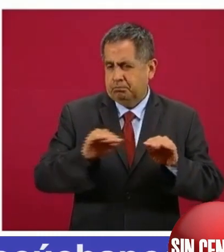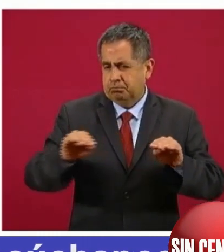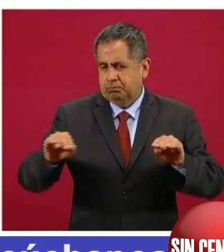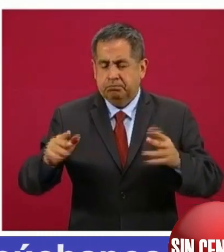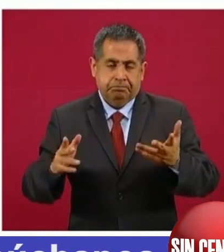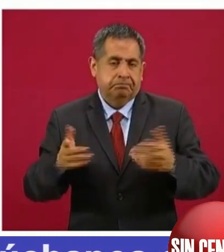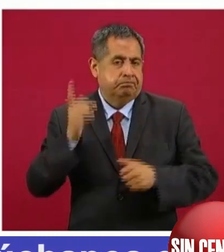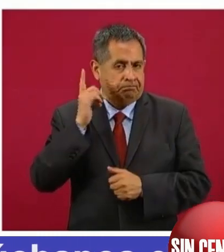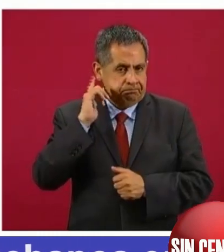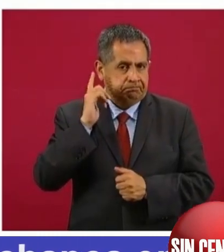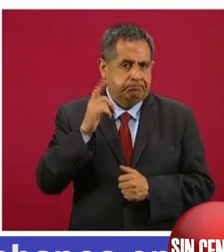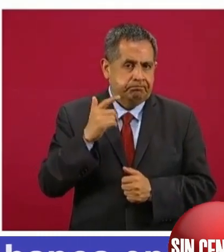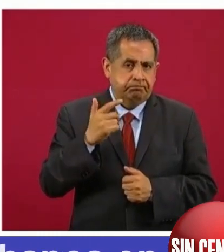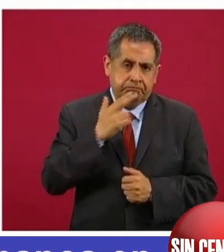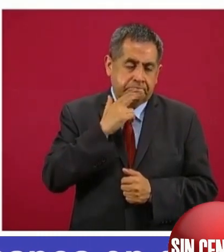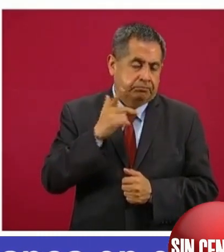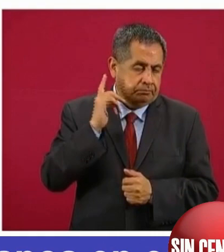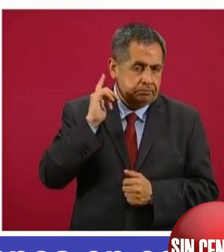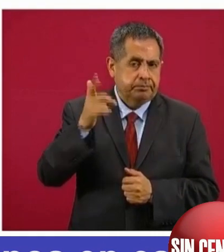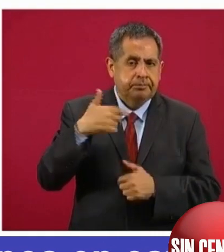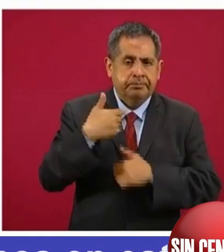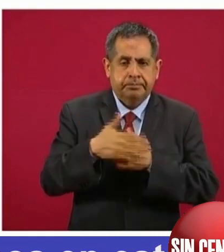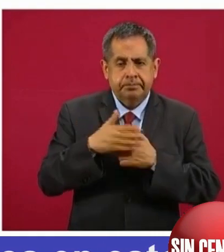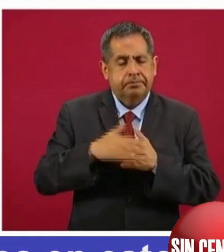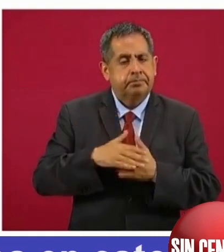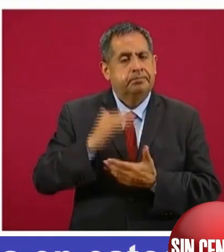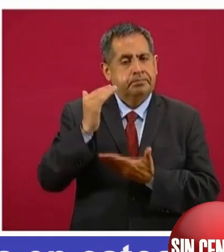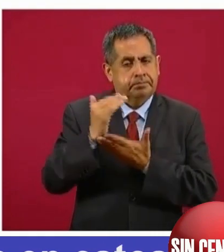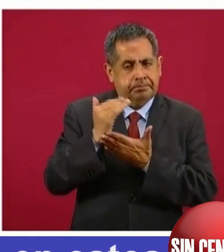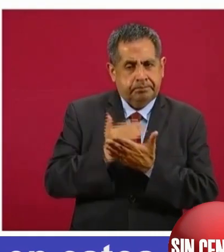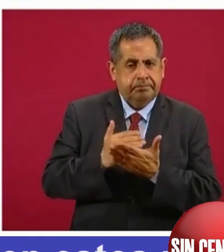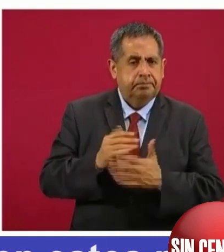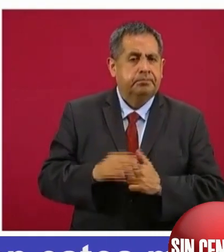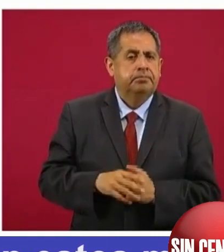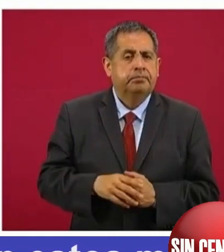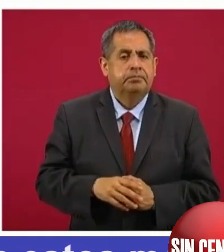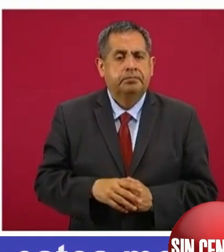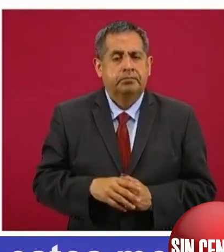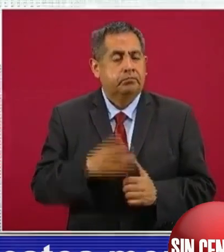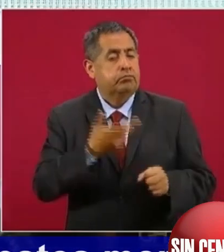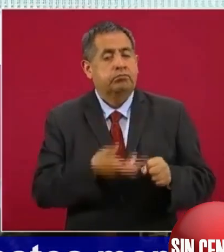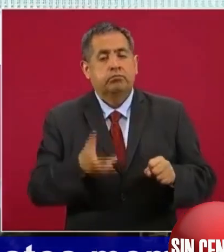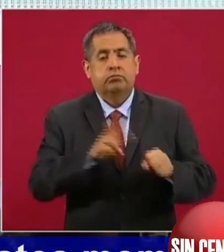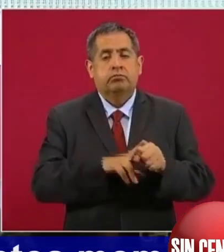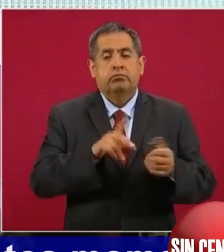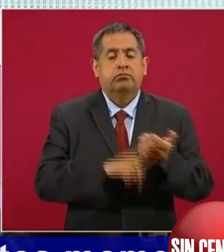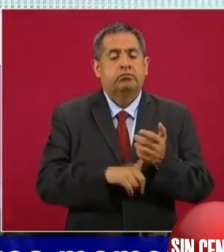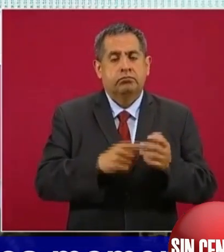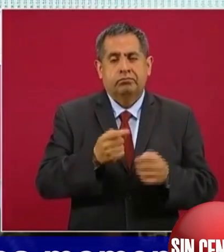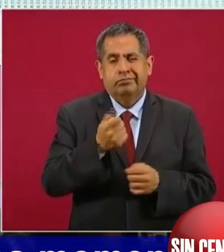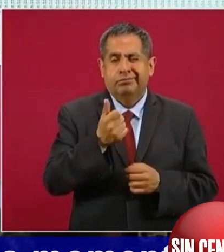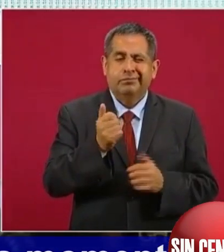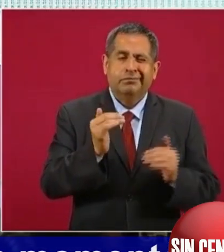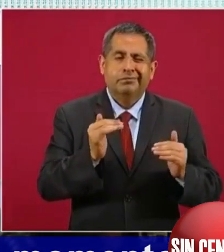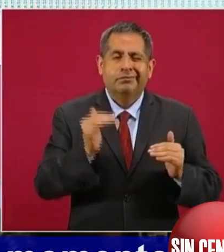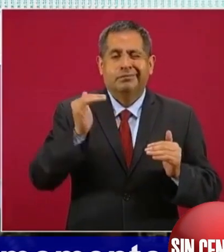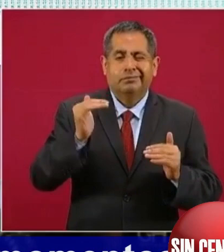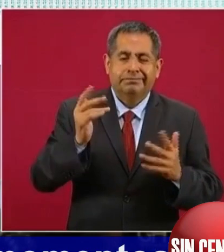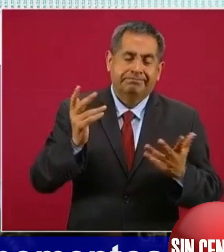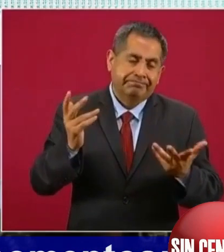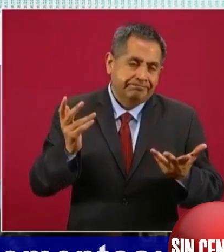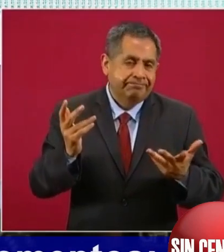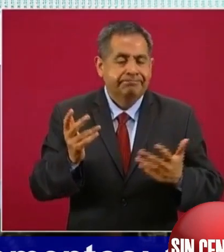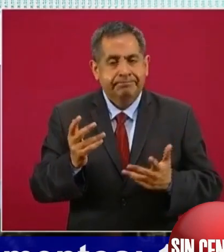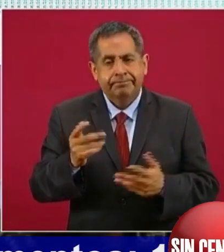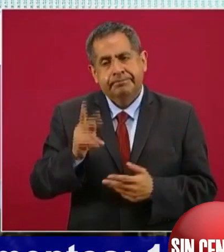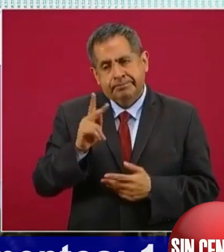y esperamos que posteriormente se mantenga la reducción. La siguiente, su ocupación hospitalaria con un pequeño repunte, pero